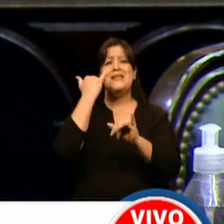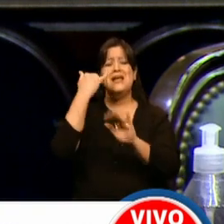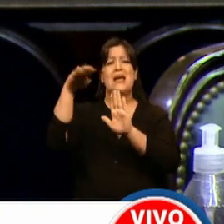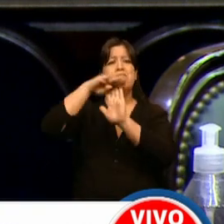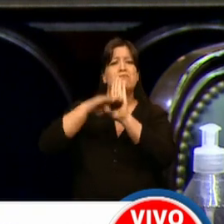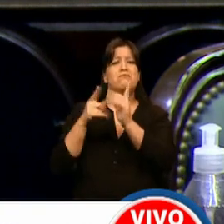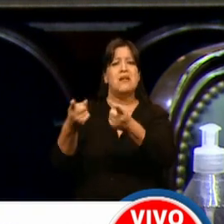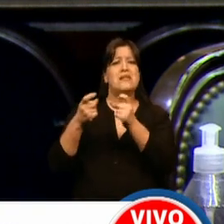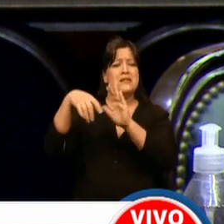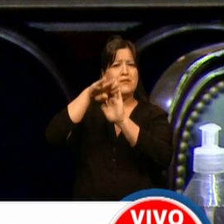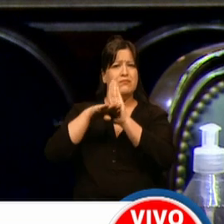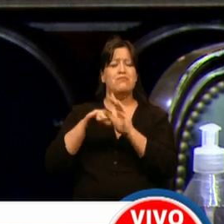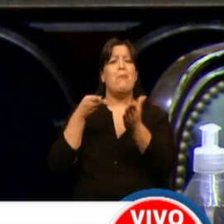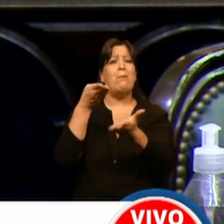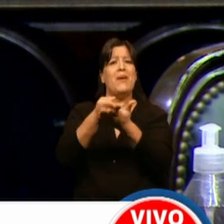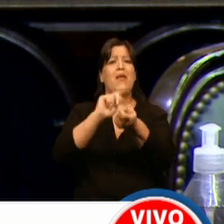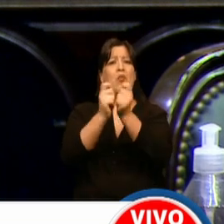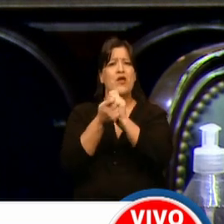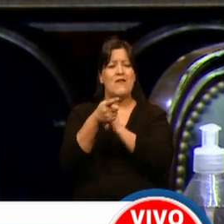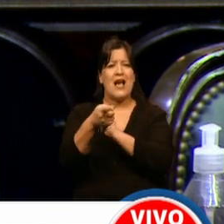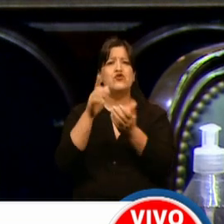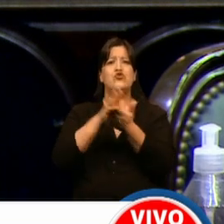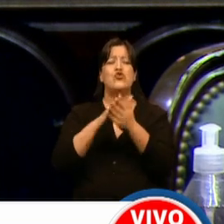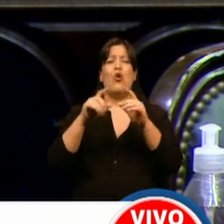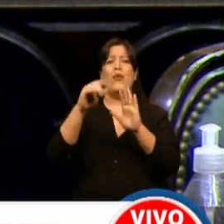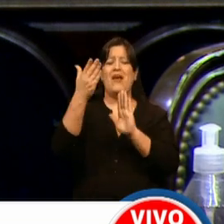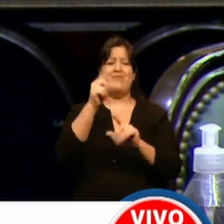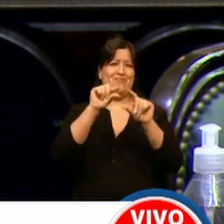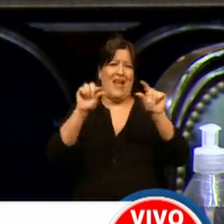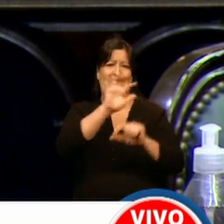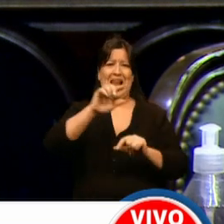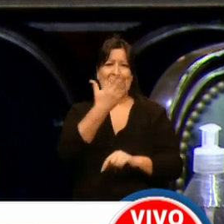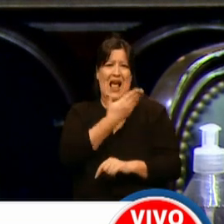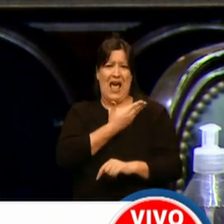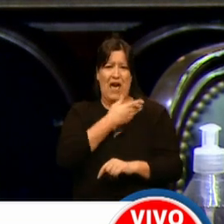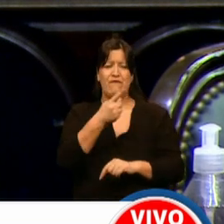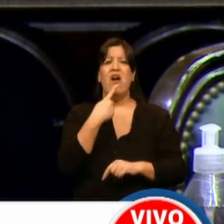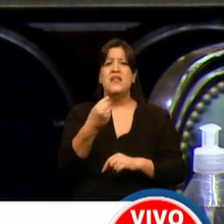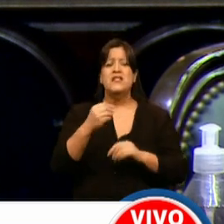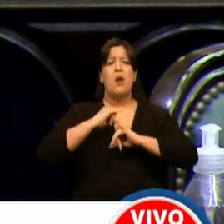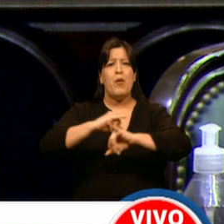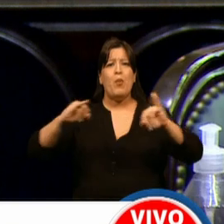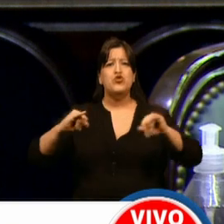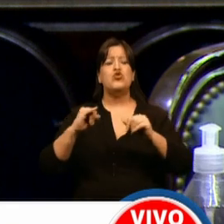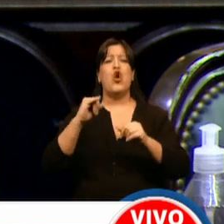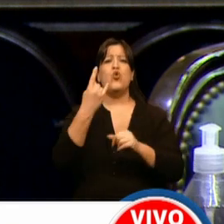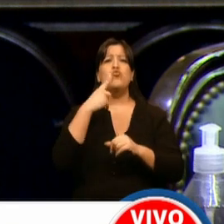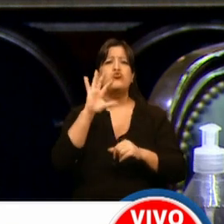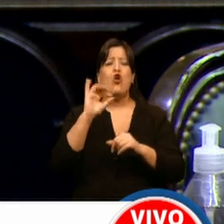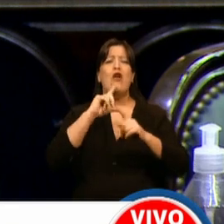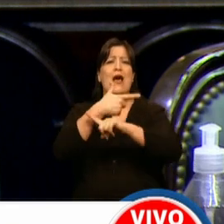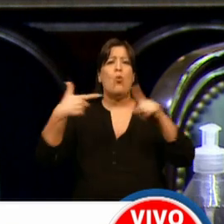solicitamos una modificación en el inciso efe en donde dice promoción del uso del lenguaje